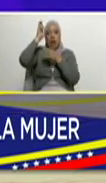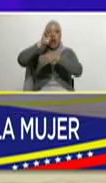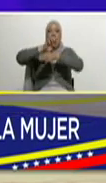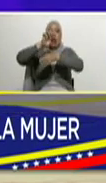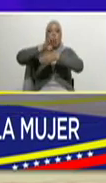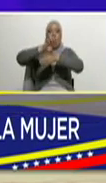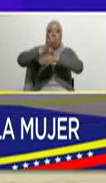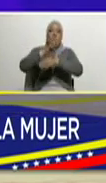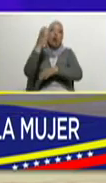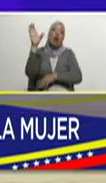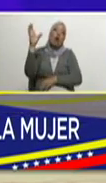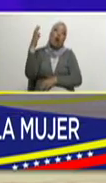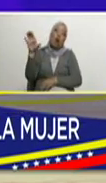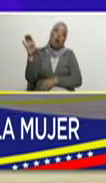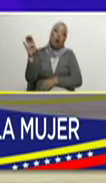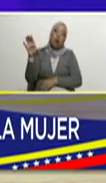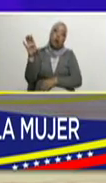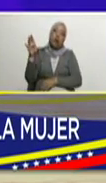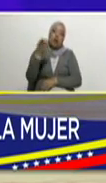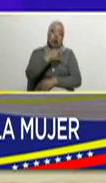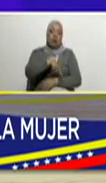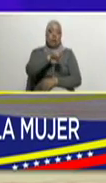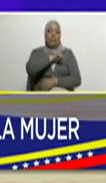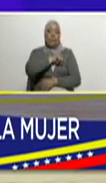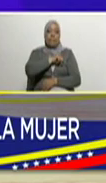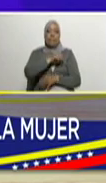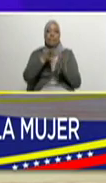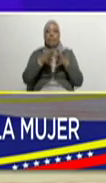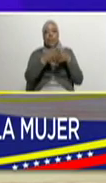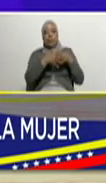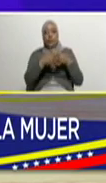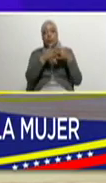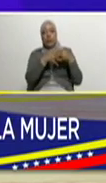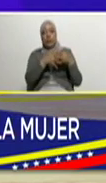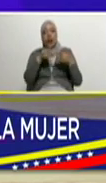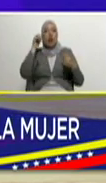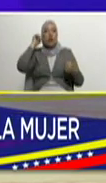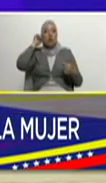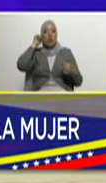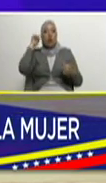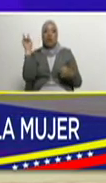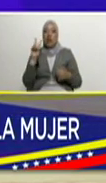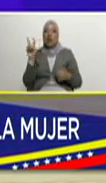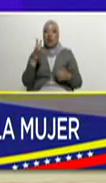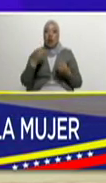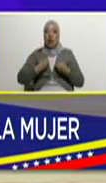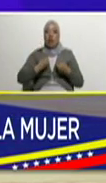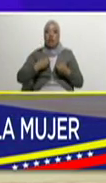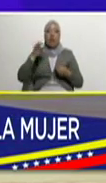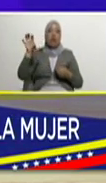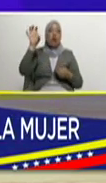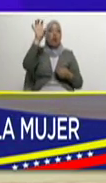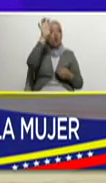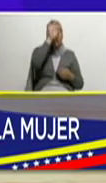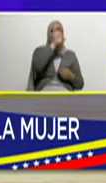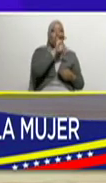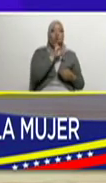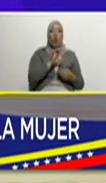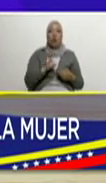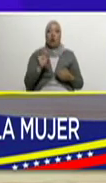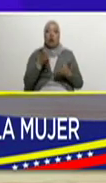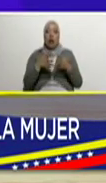en Colombia, en España, en Estados Unidos, mujer migrante, vas a tener la opción